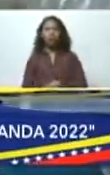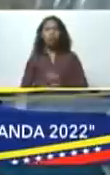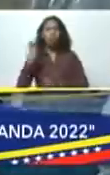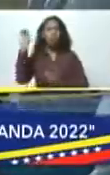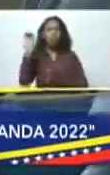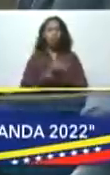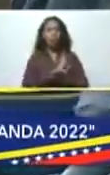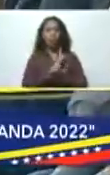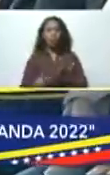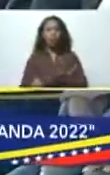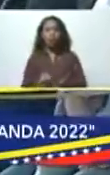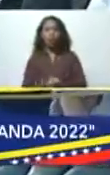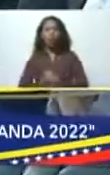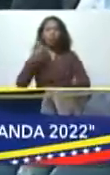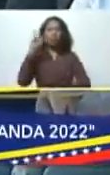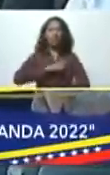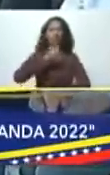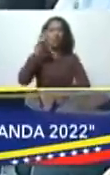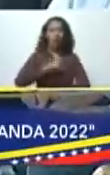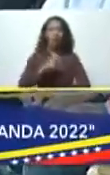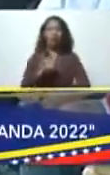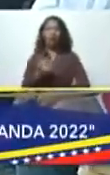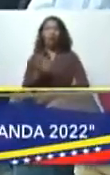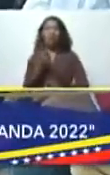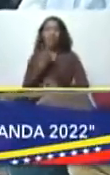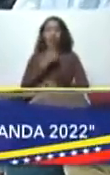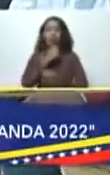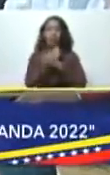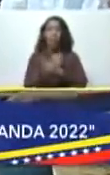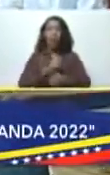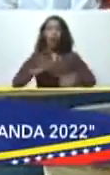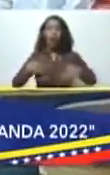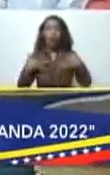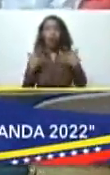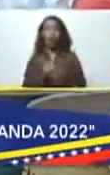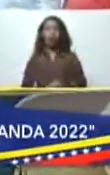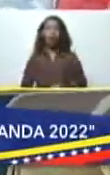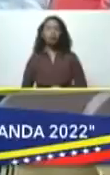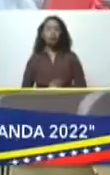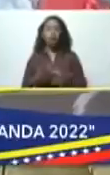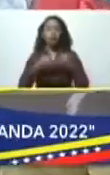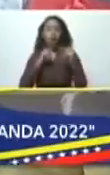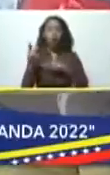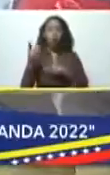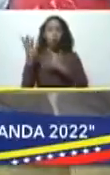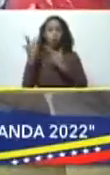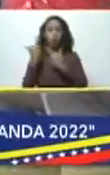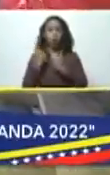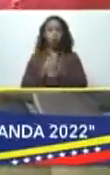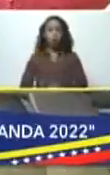miseria, necesidad, falta de amor, de alegría. Todo esto me lo decía él.